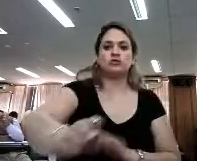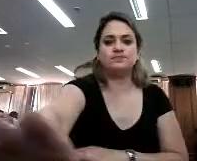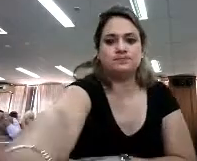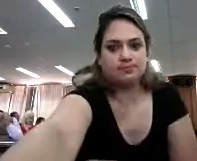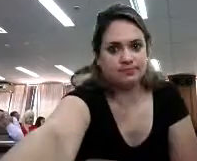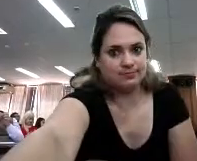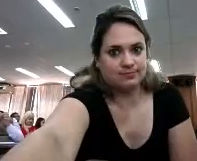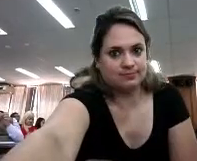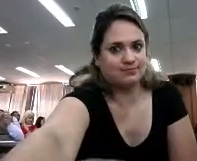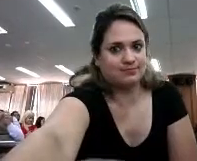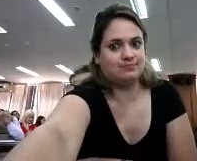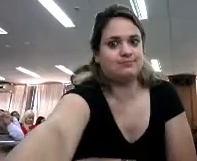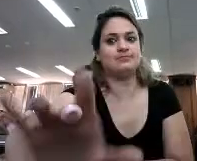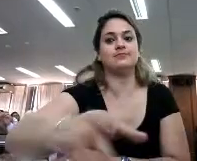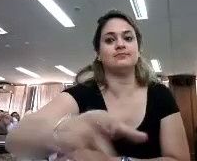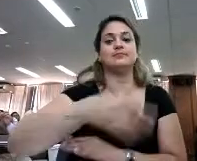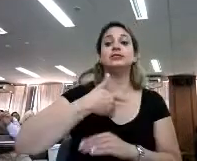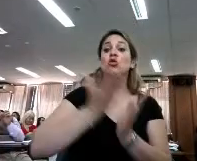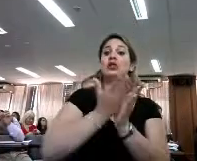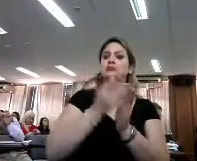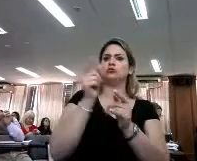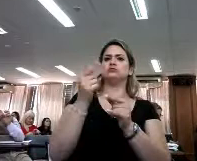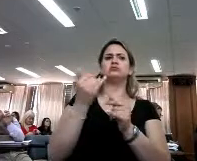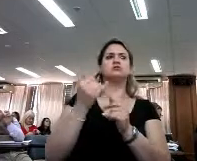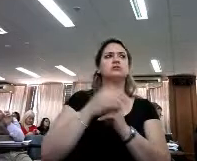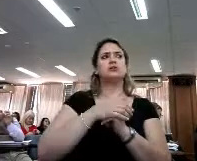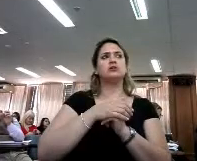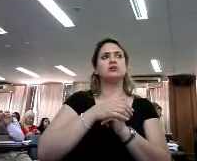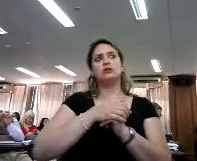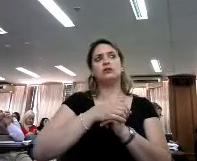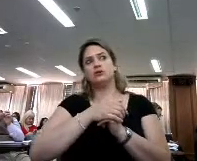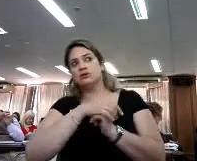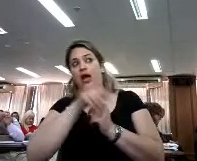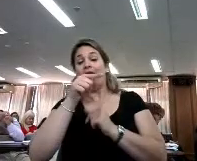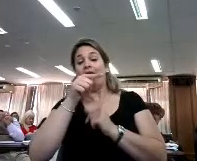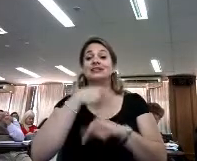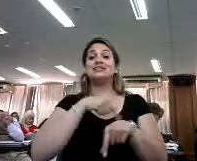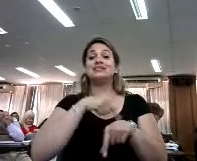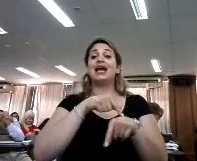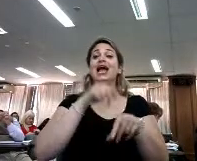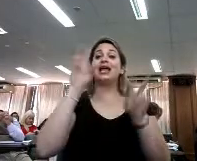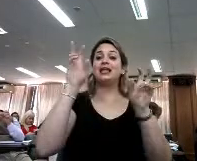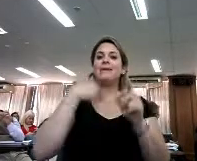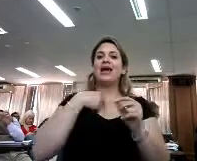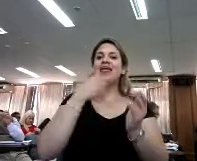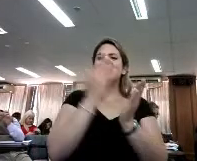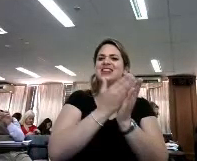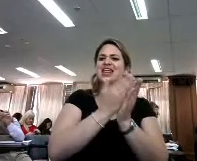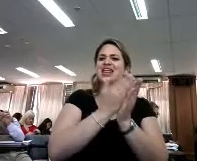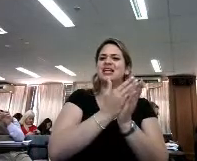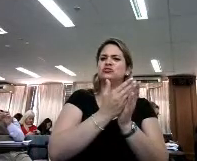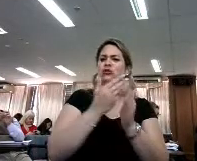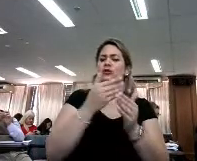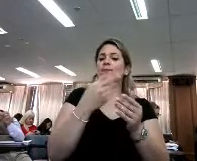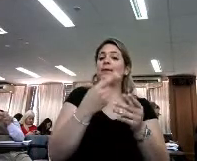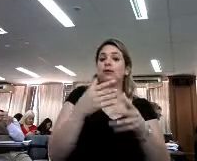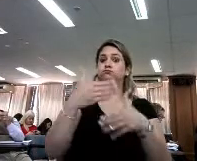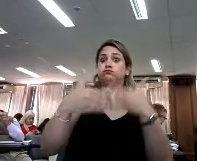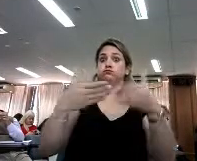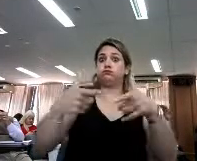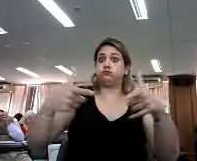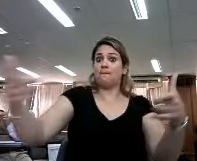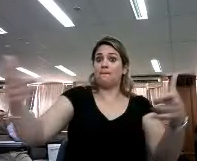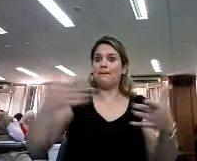compartido de riesgo, o sea, en lo que vendes tú recibes. Ahí el tema de derechos de explotación está por